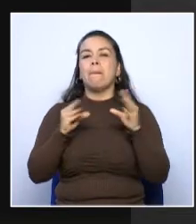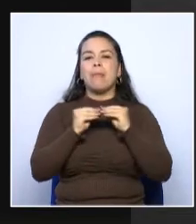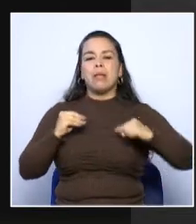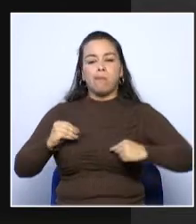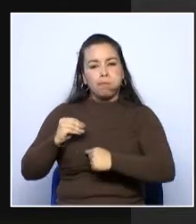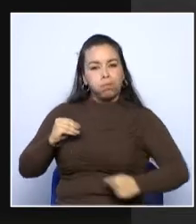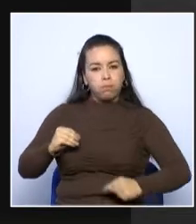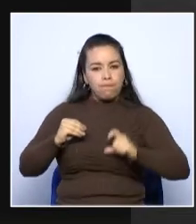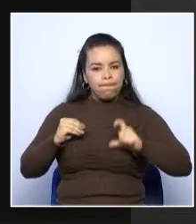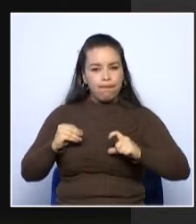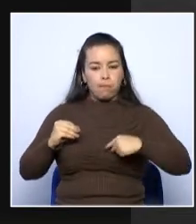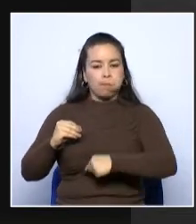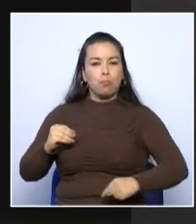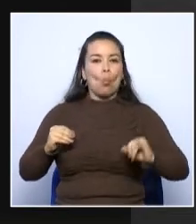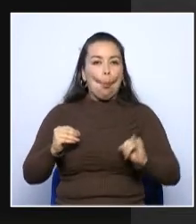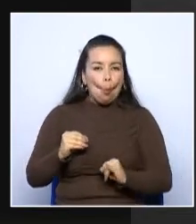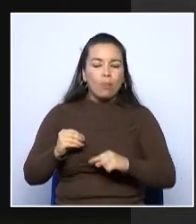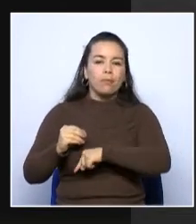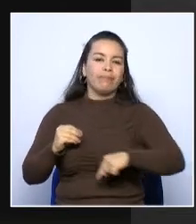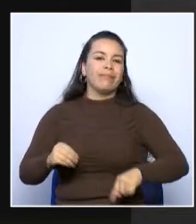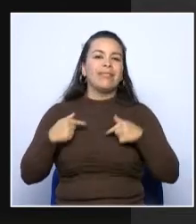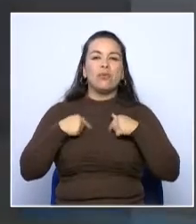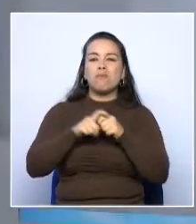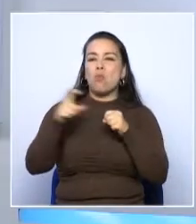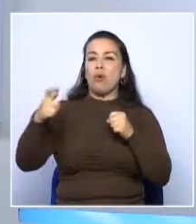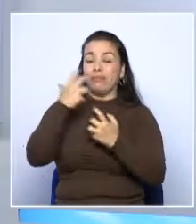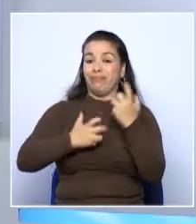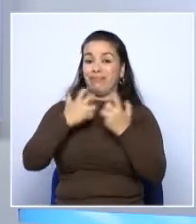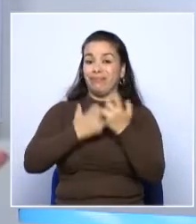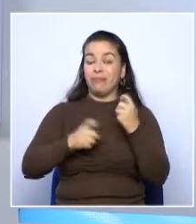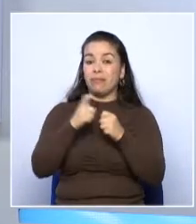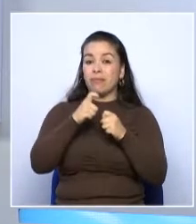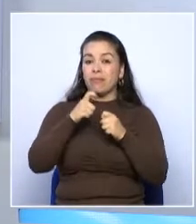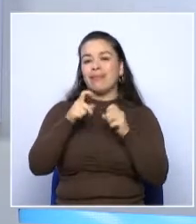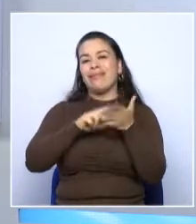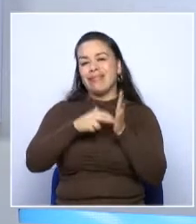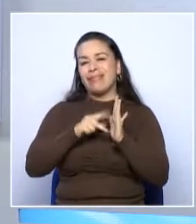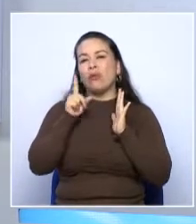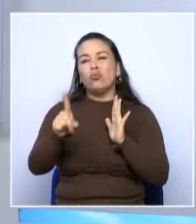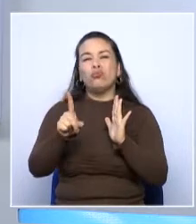¿por qué? Sí. Porque al ser una onda mecánica necesita un medio para